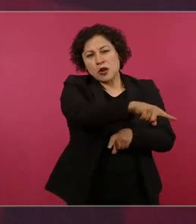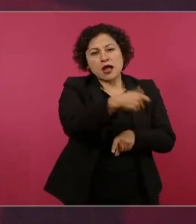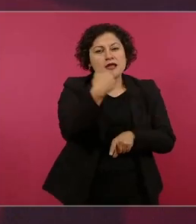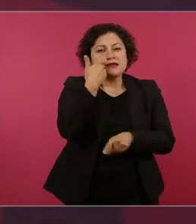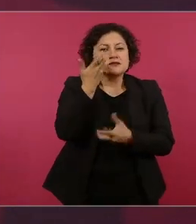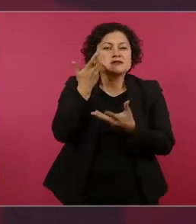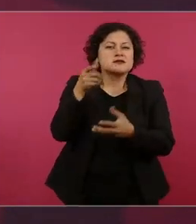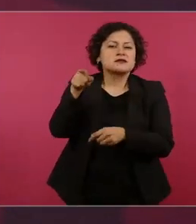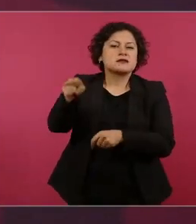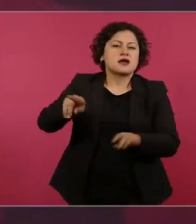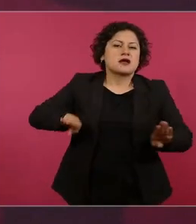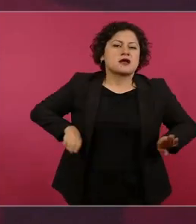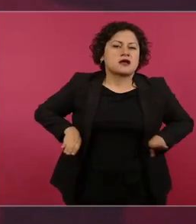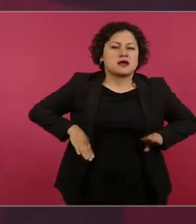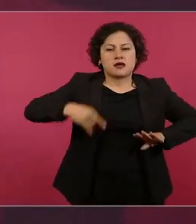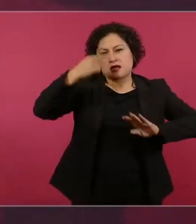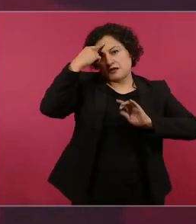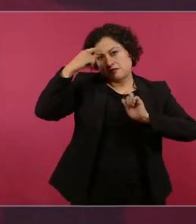las